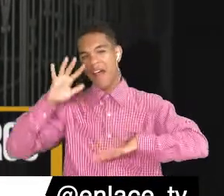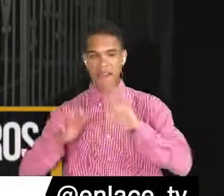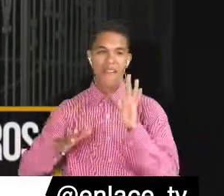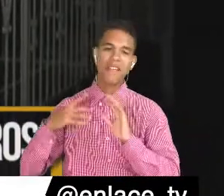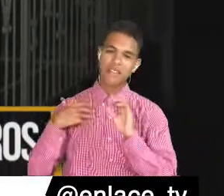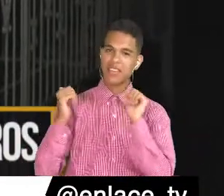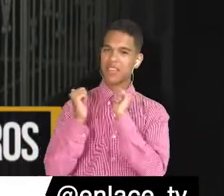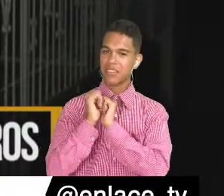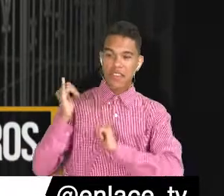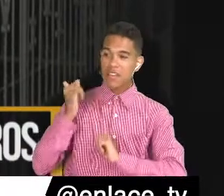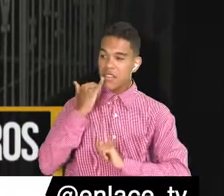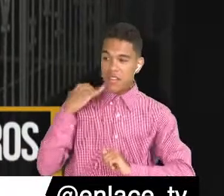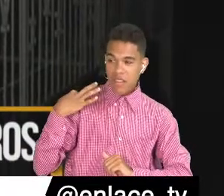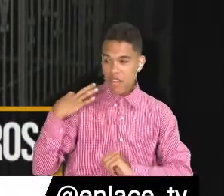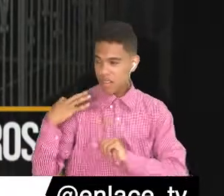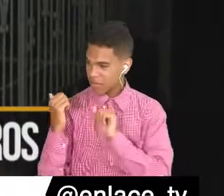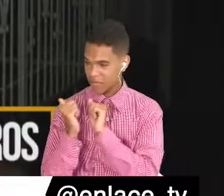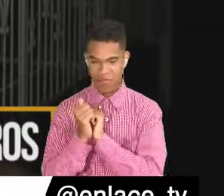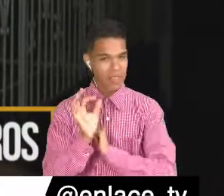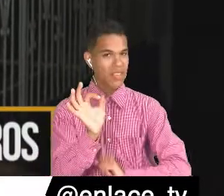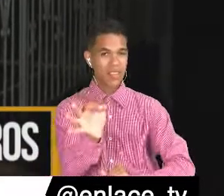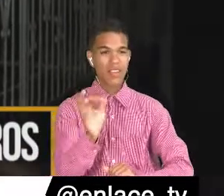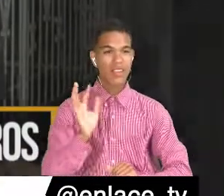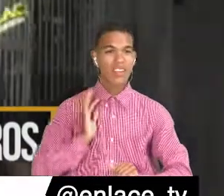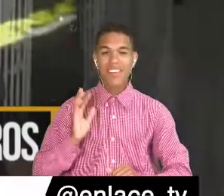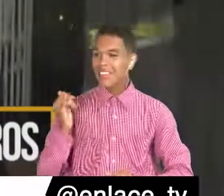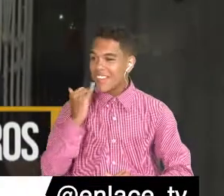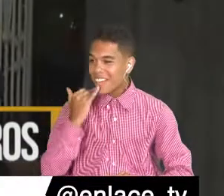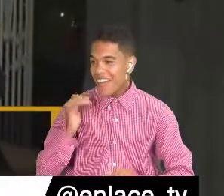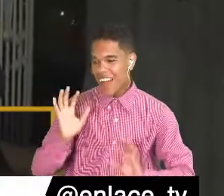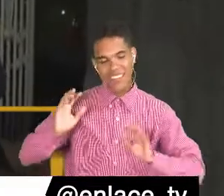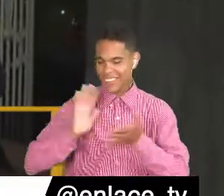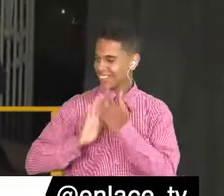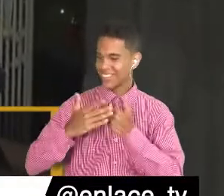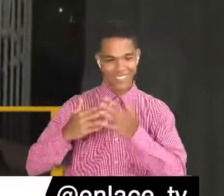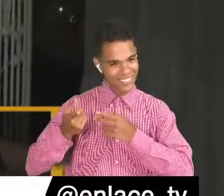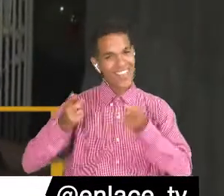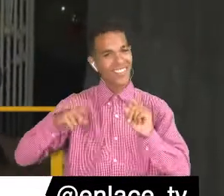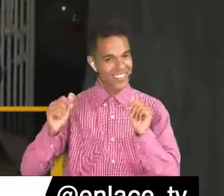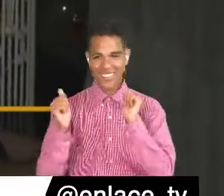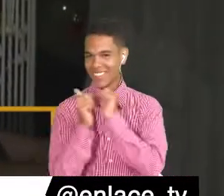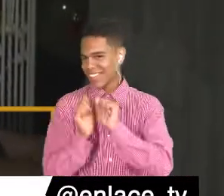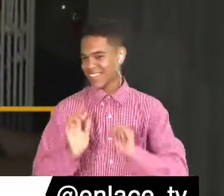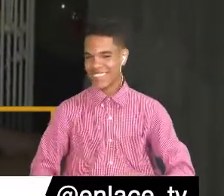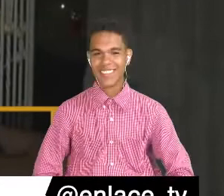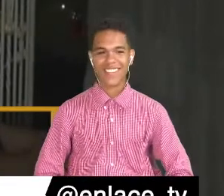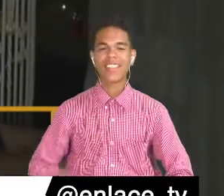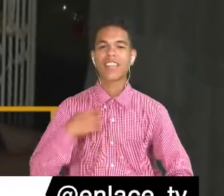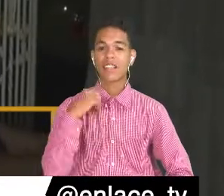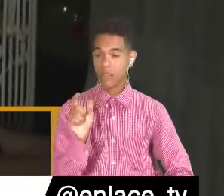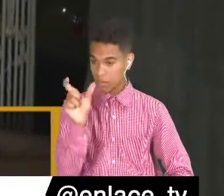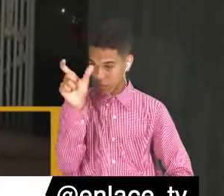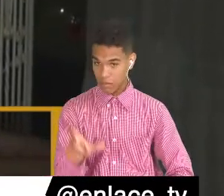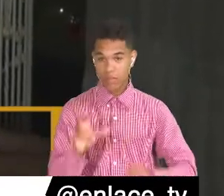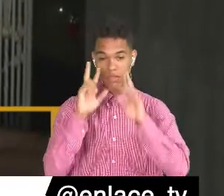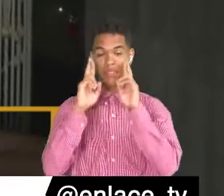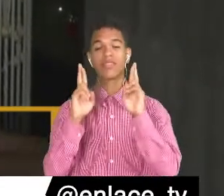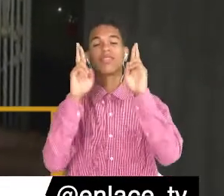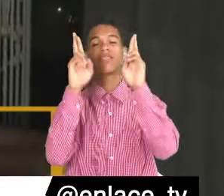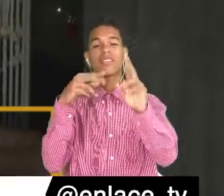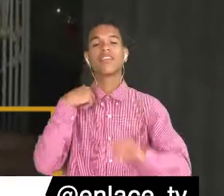me llama estoy al lado de Poli. Y si no me llama, estoy al lado del Poli también. Poli es una persona muy reconocida en Barranca Bermeja. Él ha